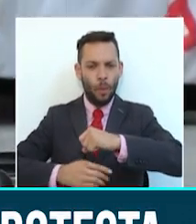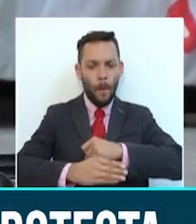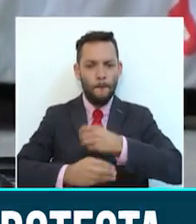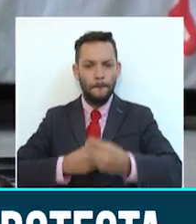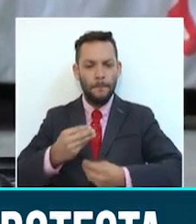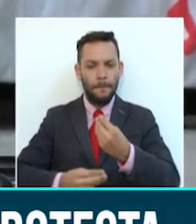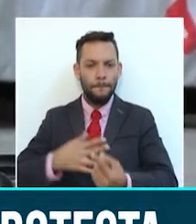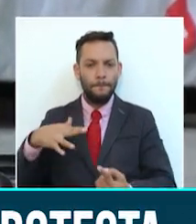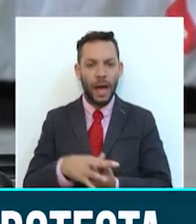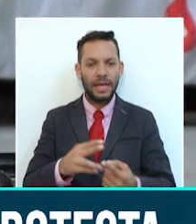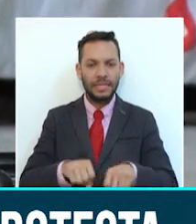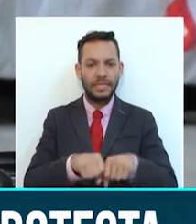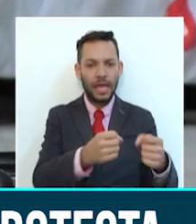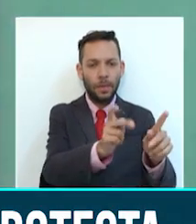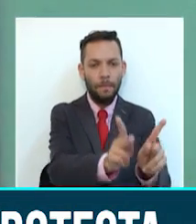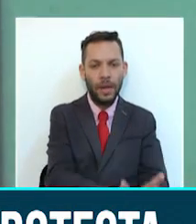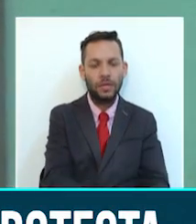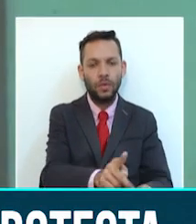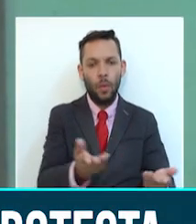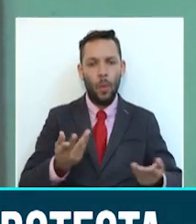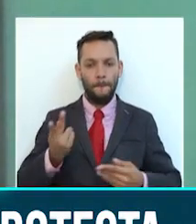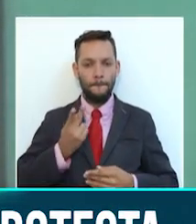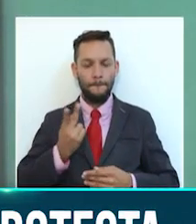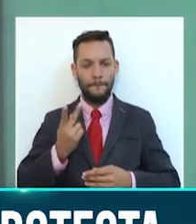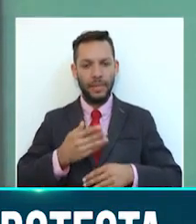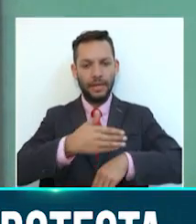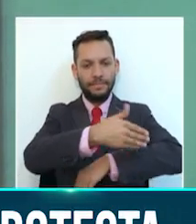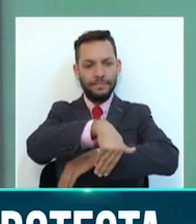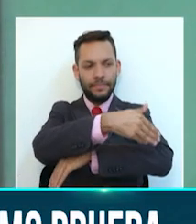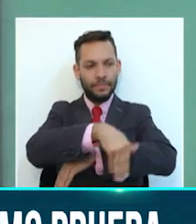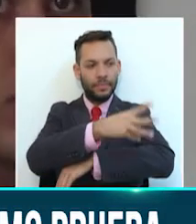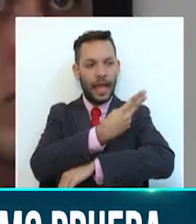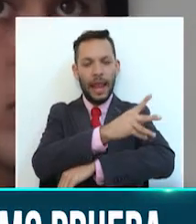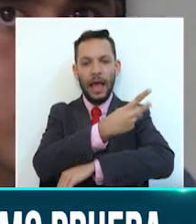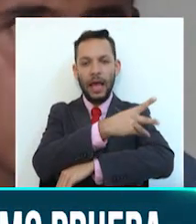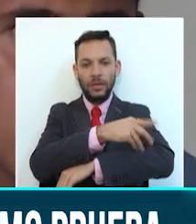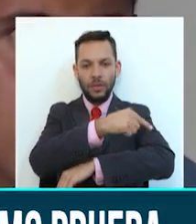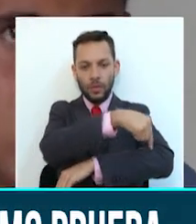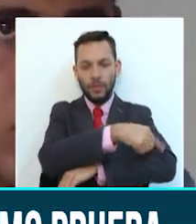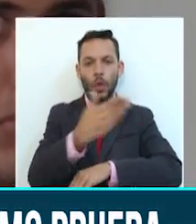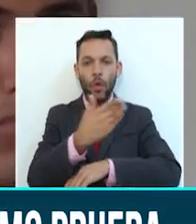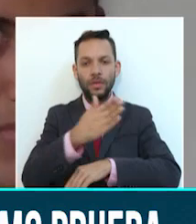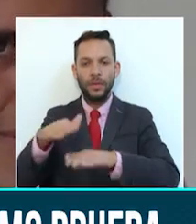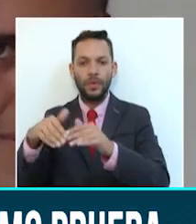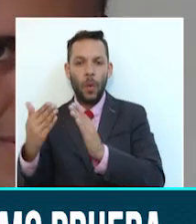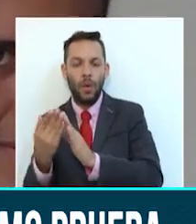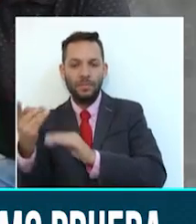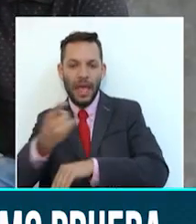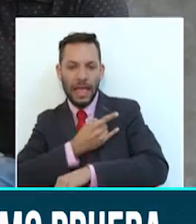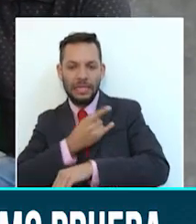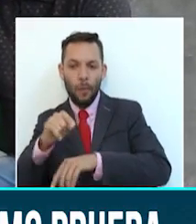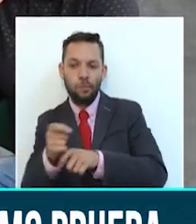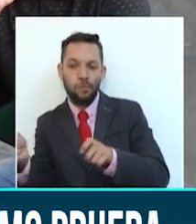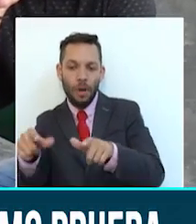el pupitrazo realizado por los estudiantes el viernes sobre la carrera 14 a la altura de la Institución de Educación Superior y señalaron